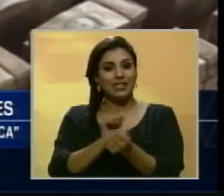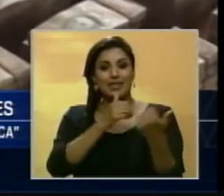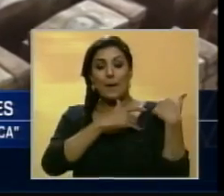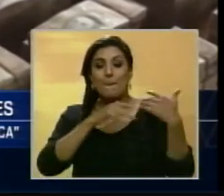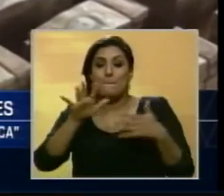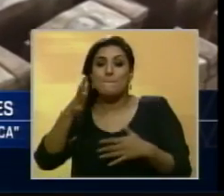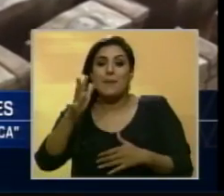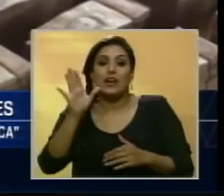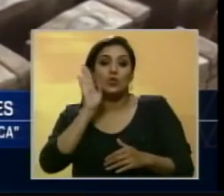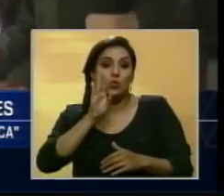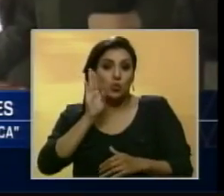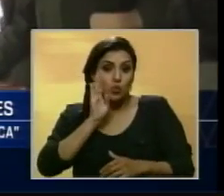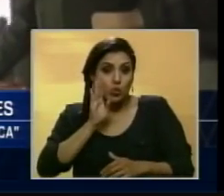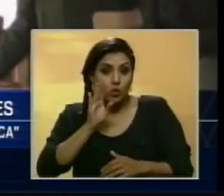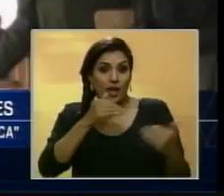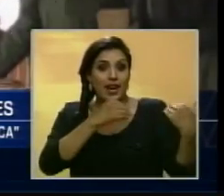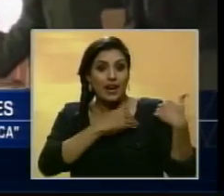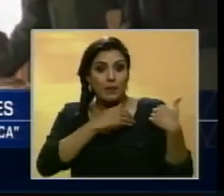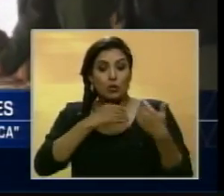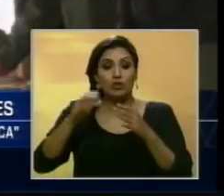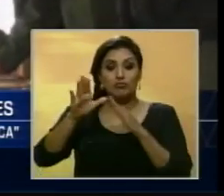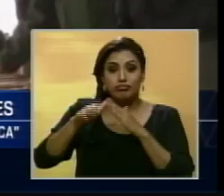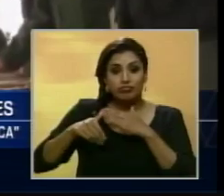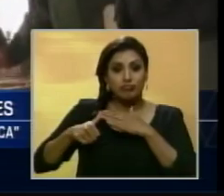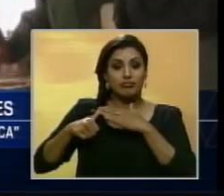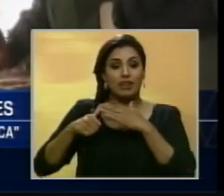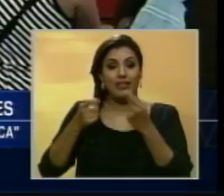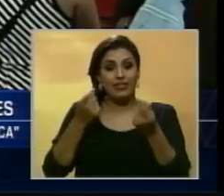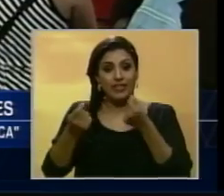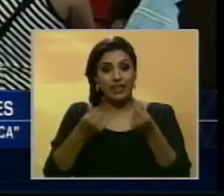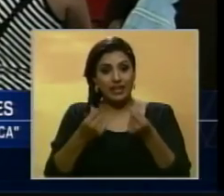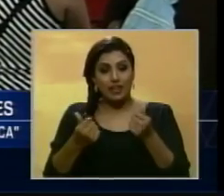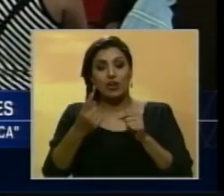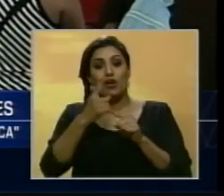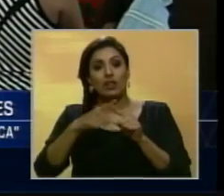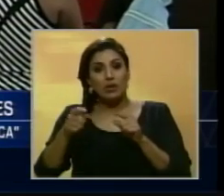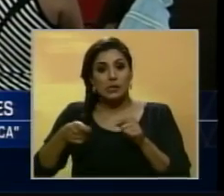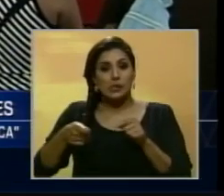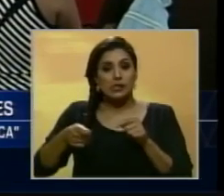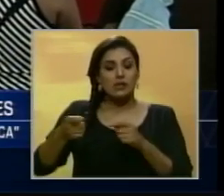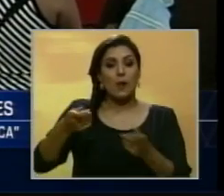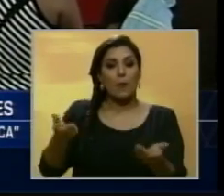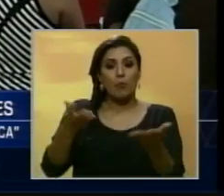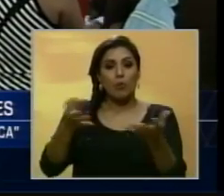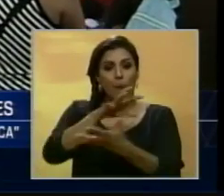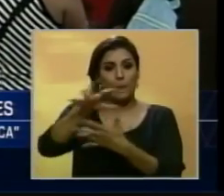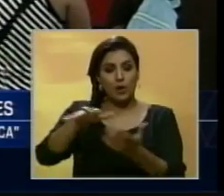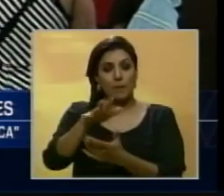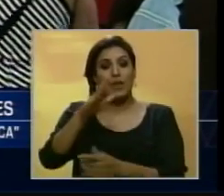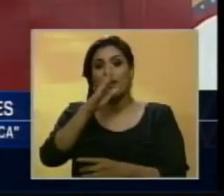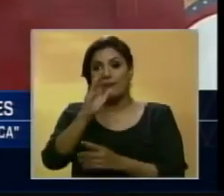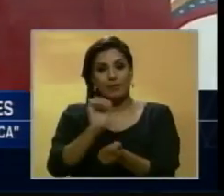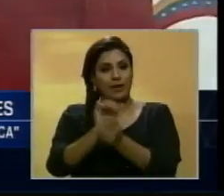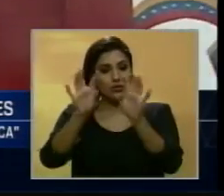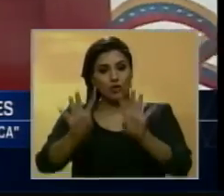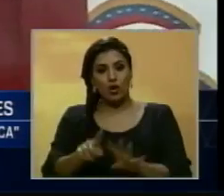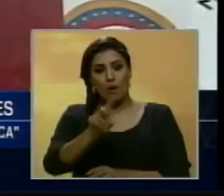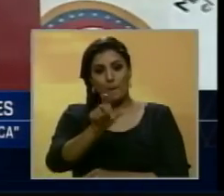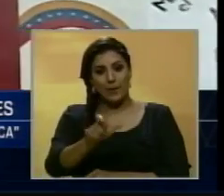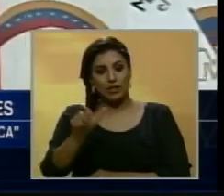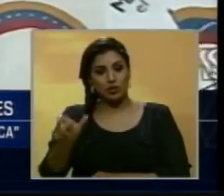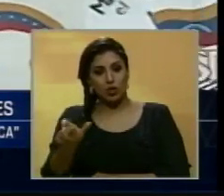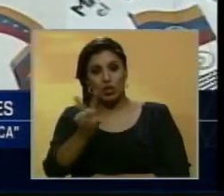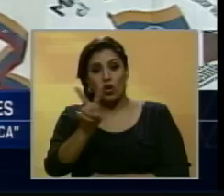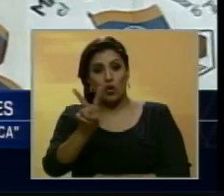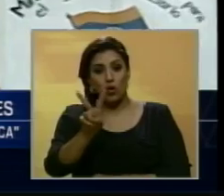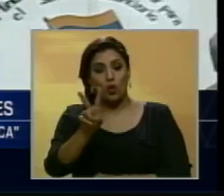por presuntamente incurrir en los delitos de legitimación de capitales e instigación pública. Fue dictada medida privativa de libertad para